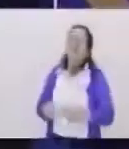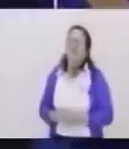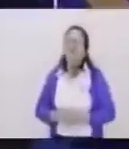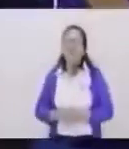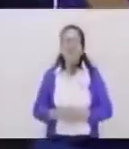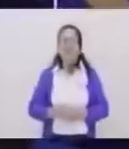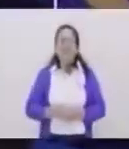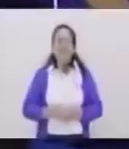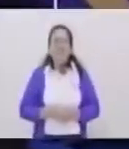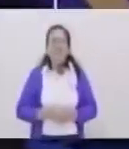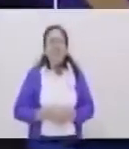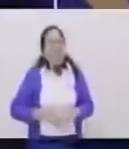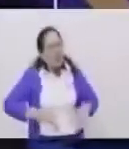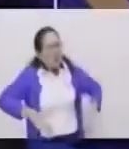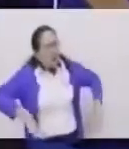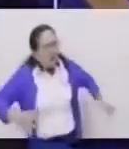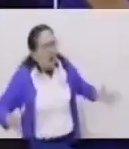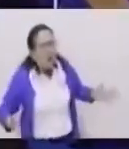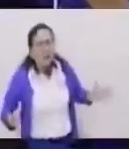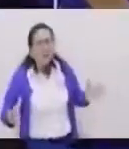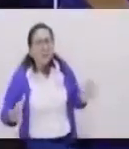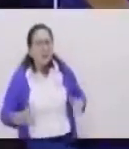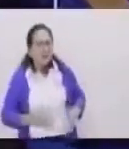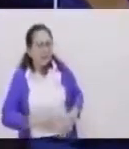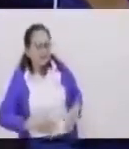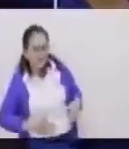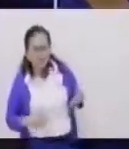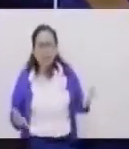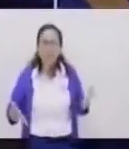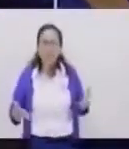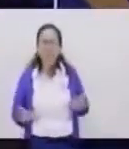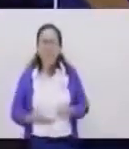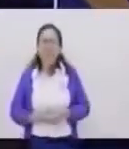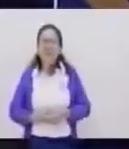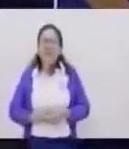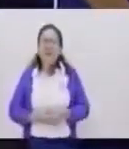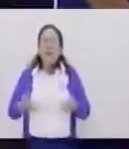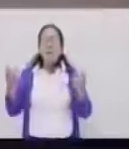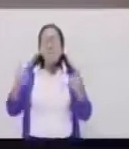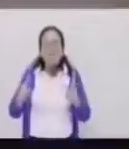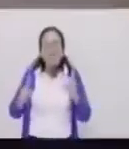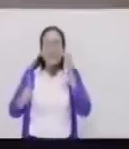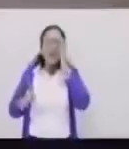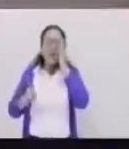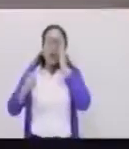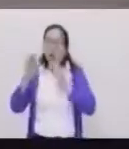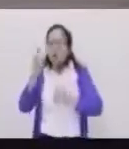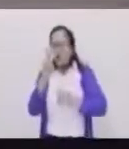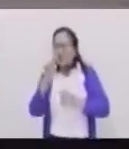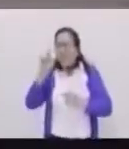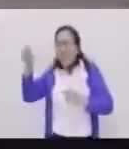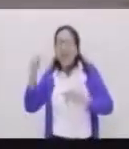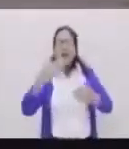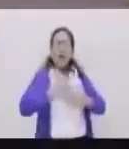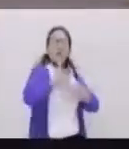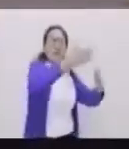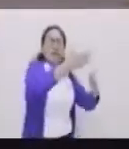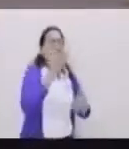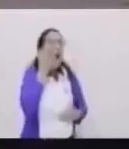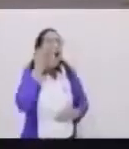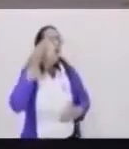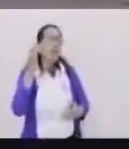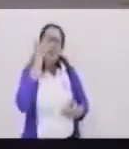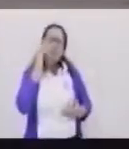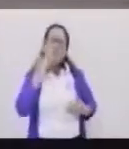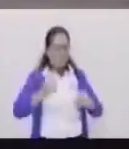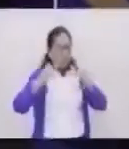lejos. El oro, como tenía mucha hambre, no hizo caso. Pero las otras dos cabritas confiaban en el cabra más grande, que él era más fuerte y que